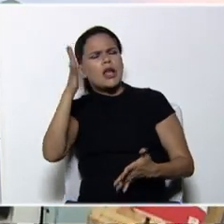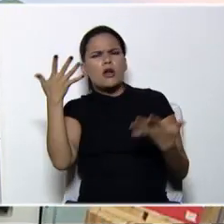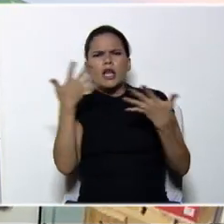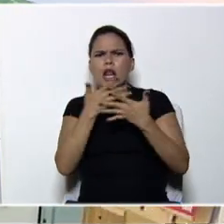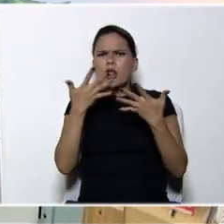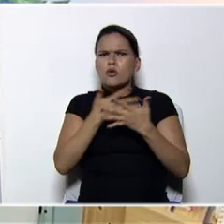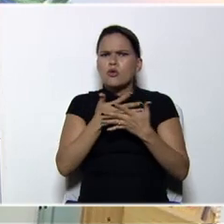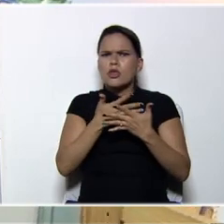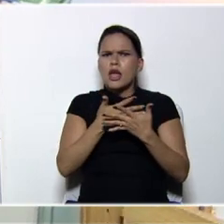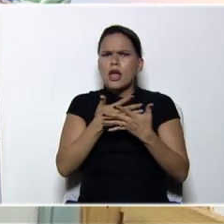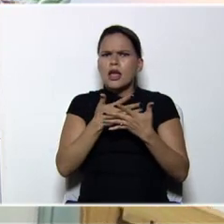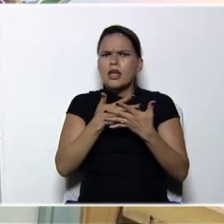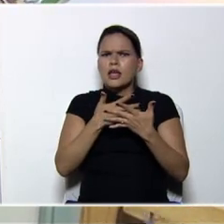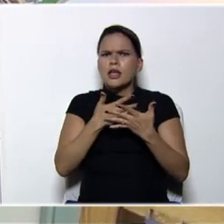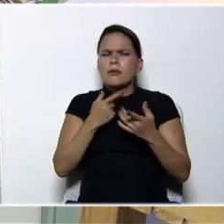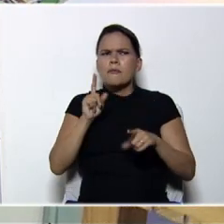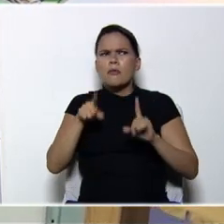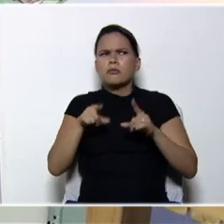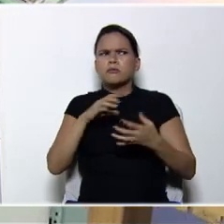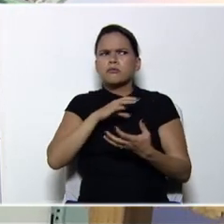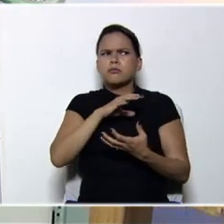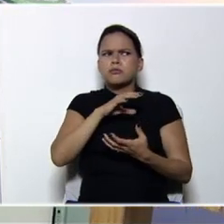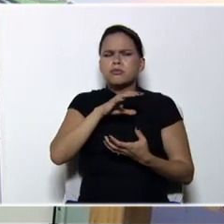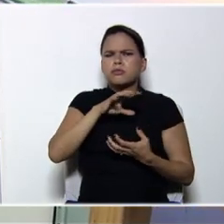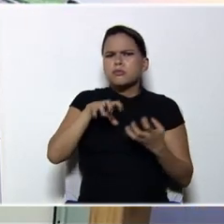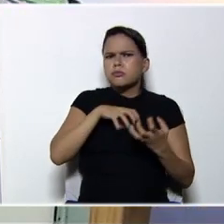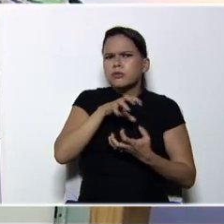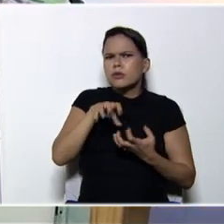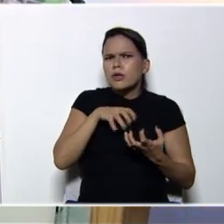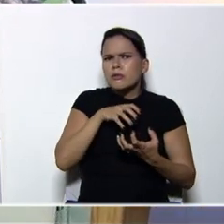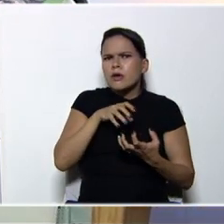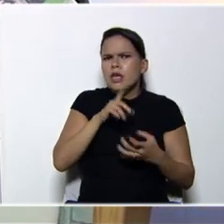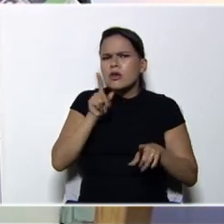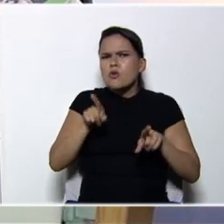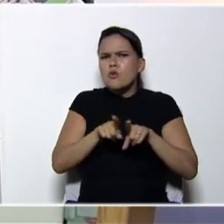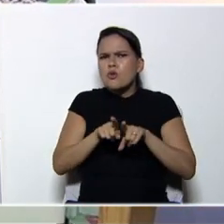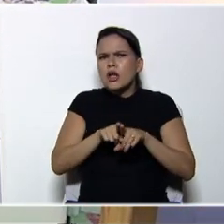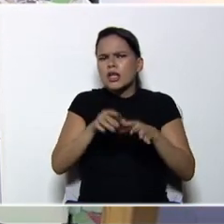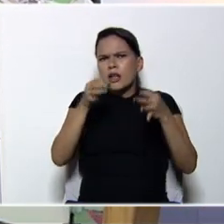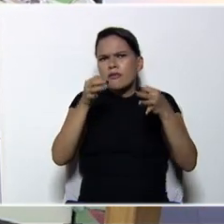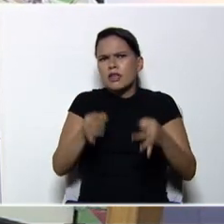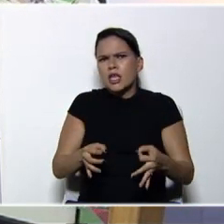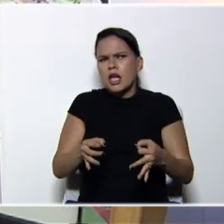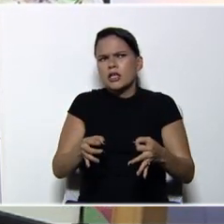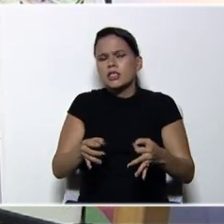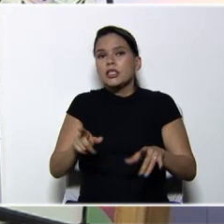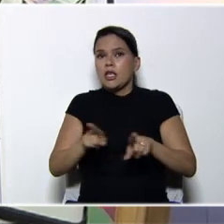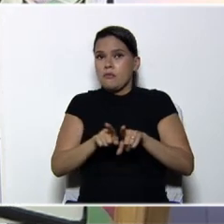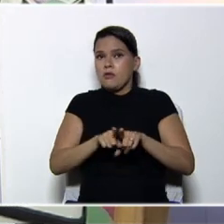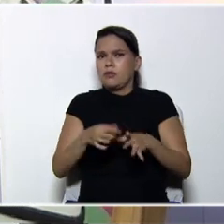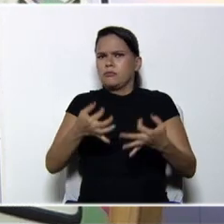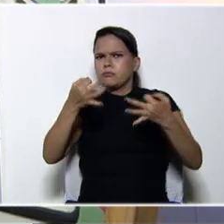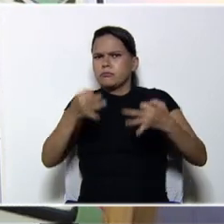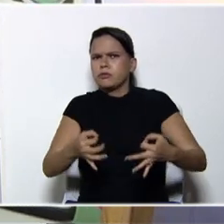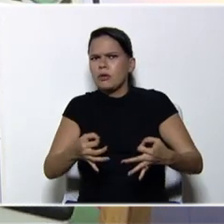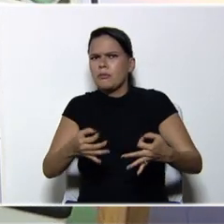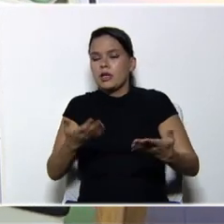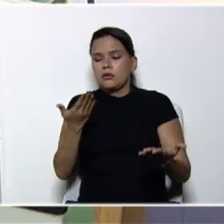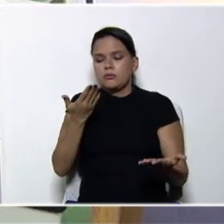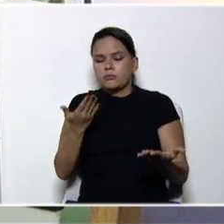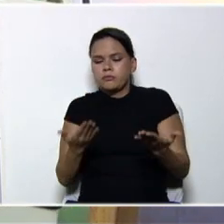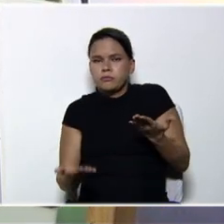fecunda que la certeza y que está bien poner a prueba las propias certezas para que no se coagulen, para que no se